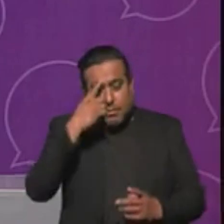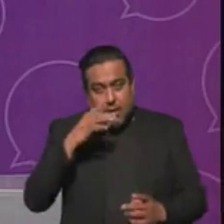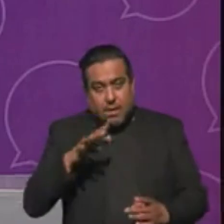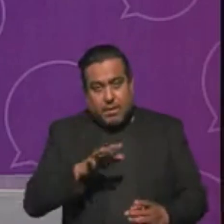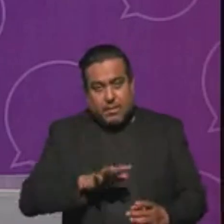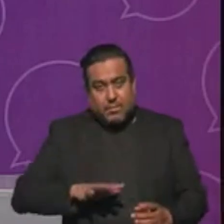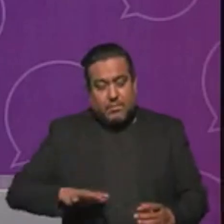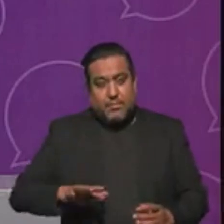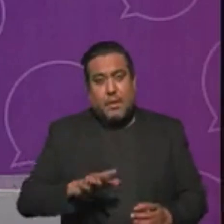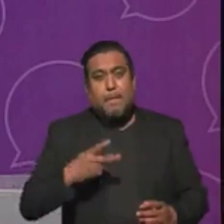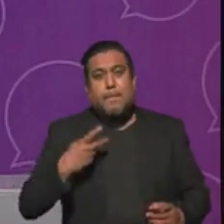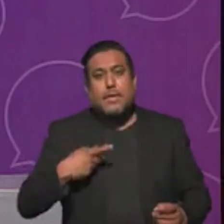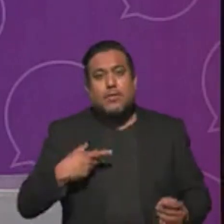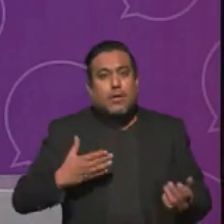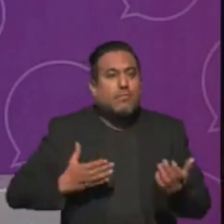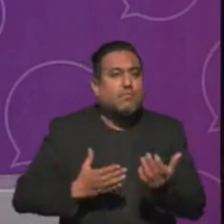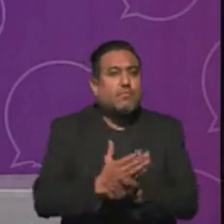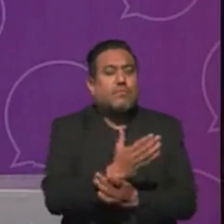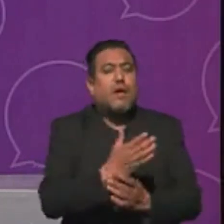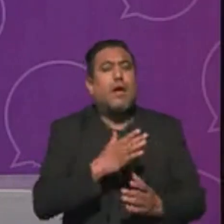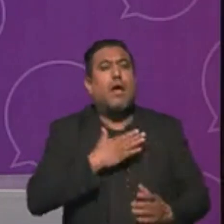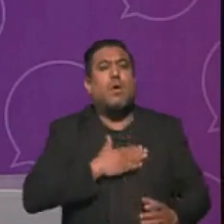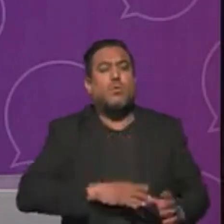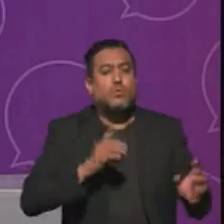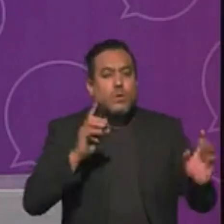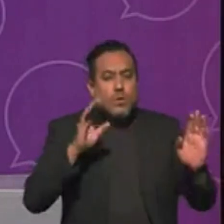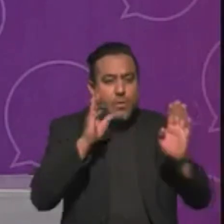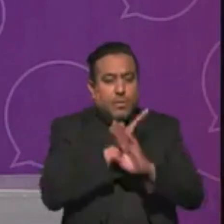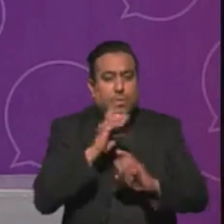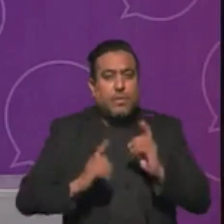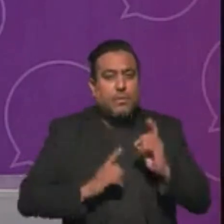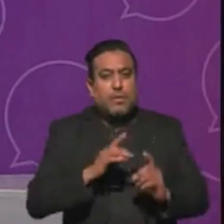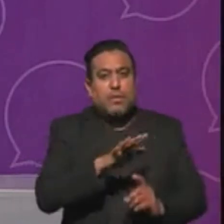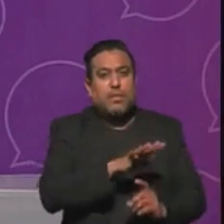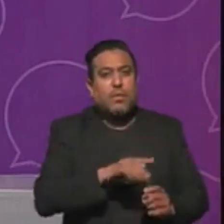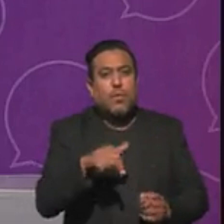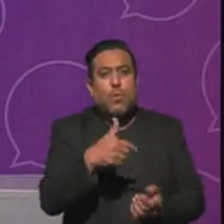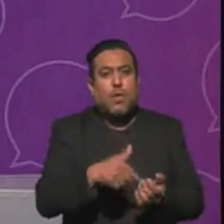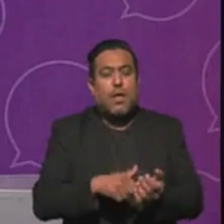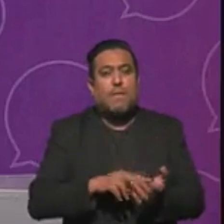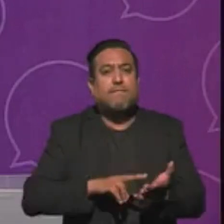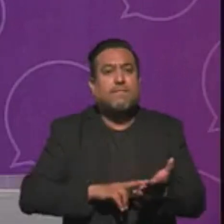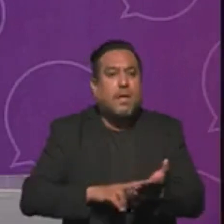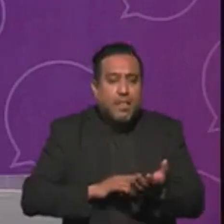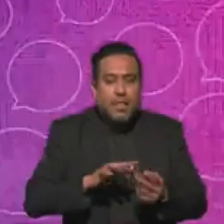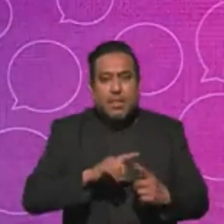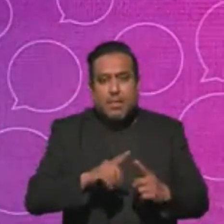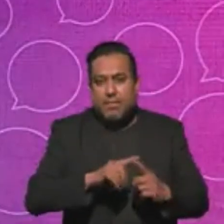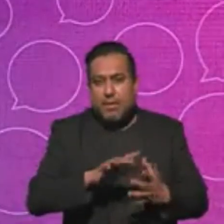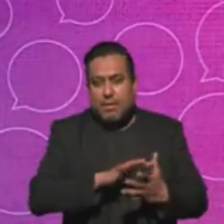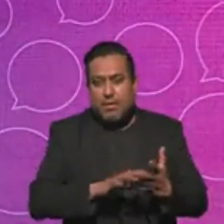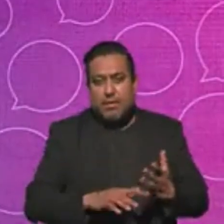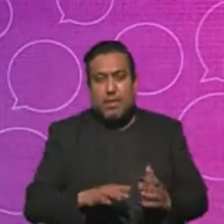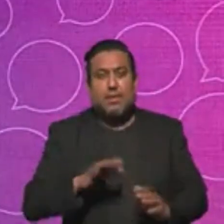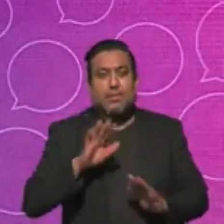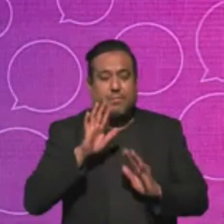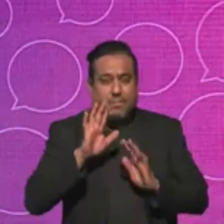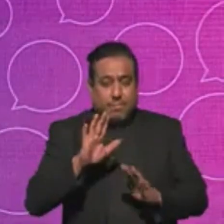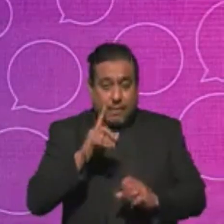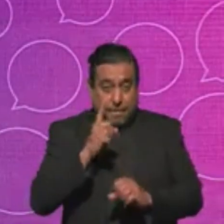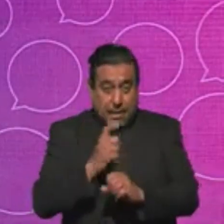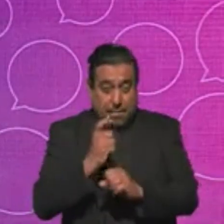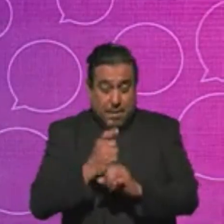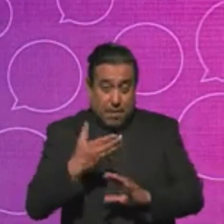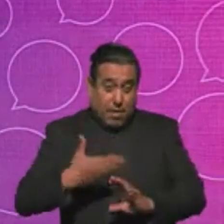equitativo a espacios verdes y áreas naturales recreativas en el municipio adelante por favor lo primero que tenemos que hacer es garantizar que